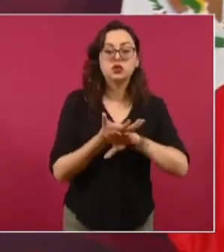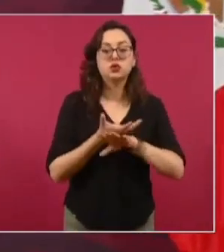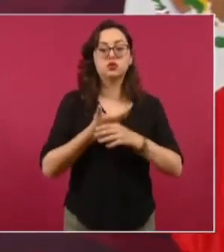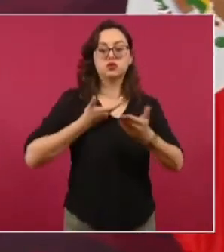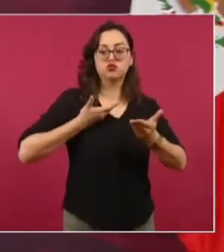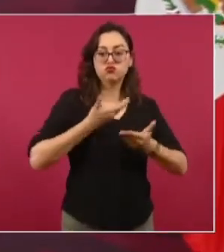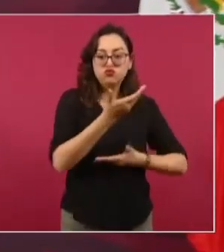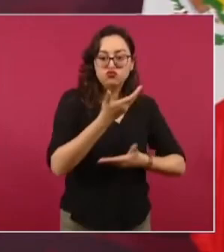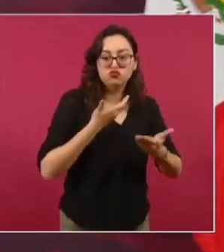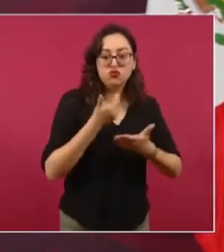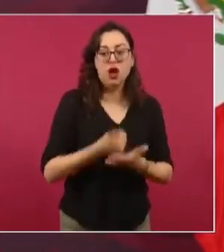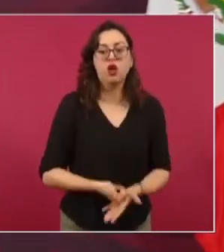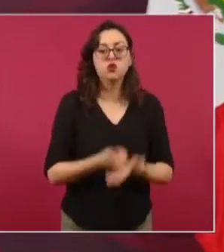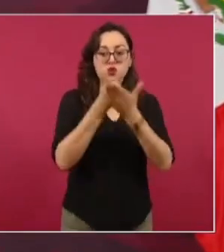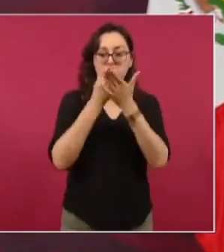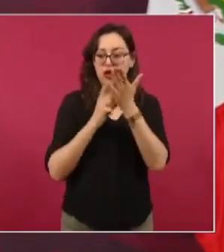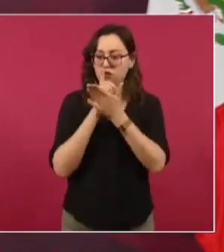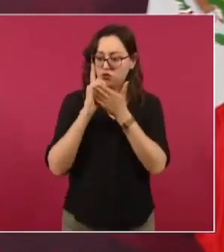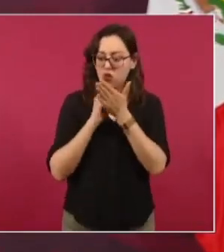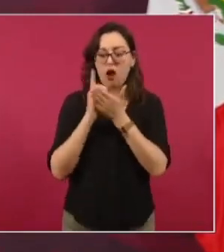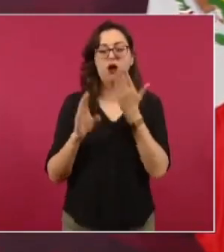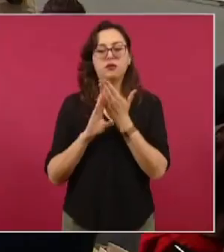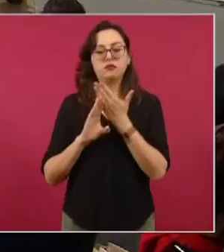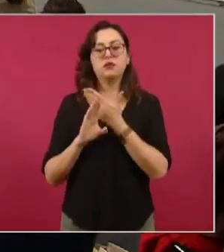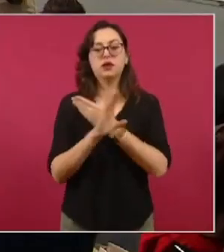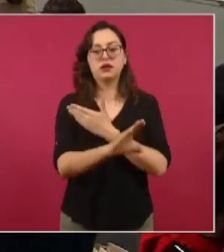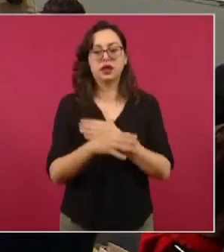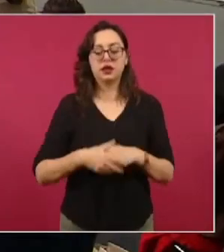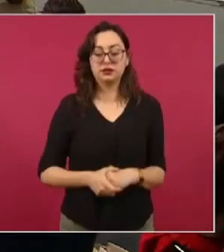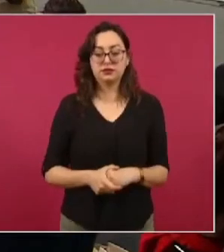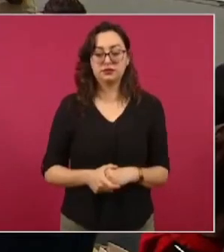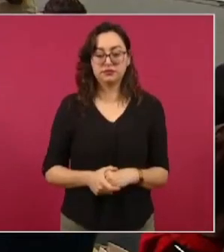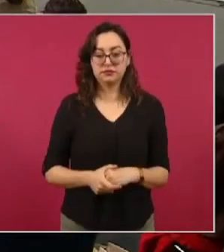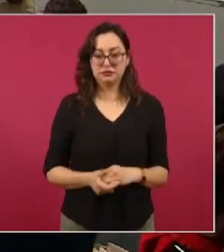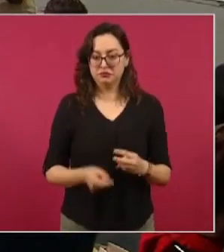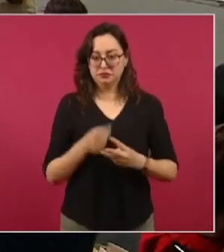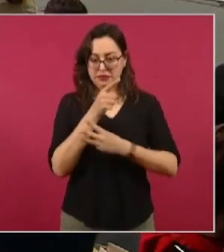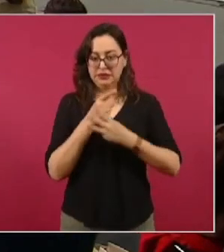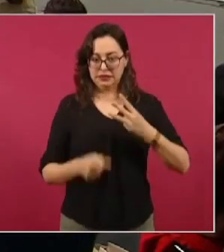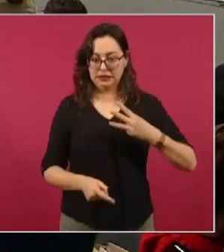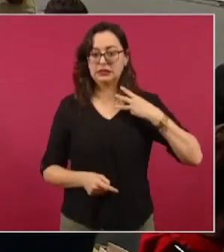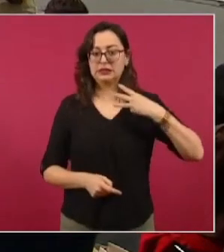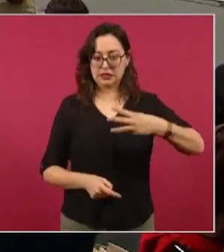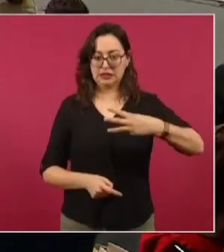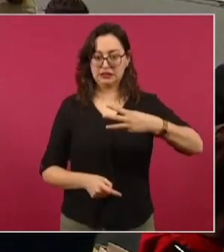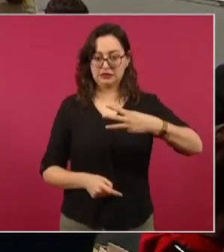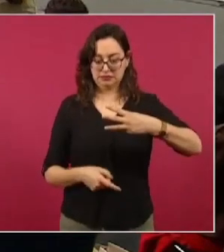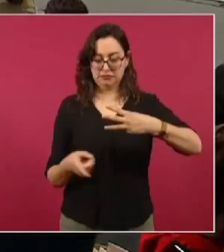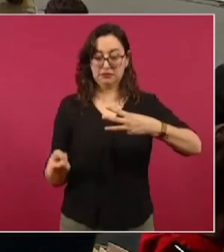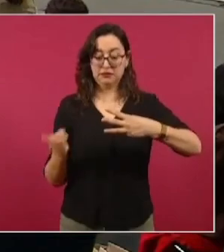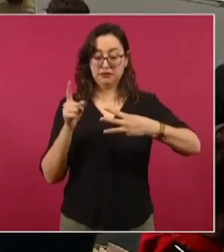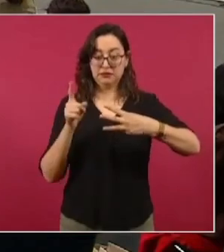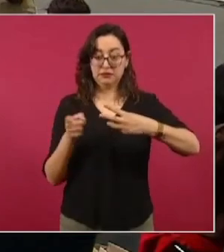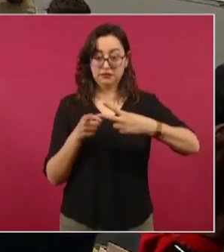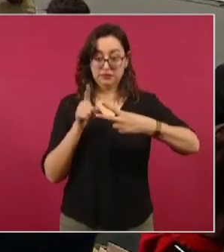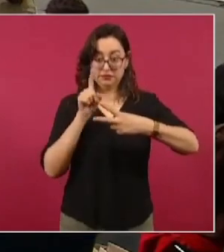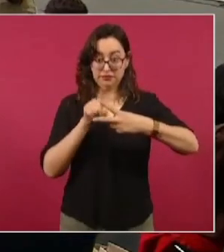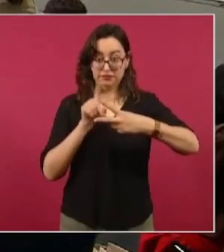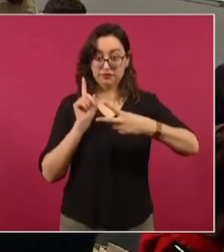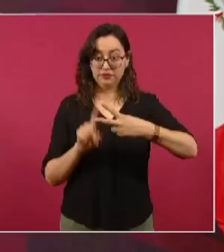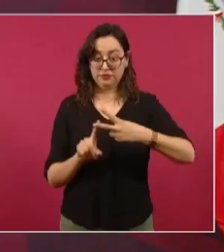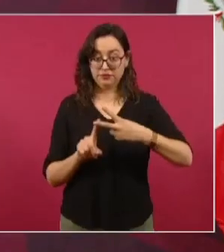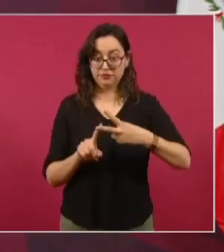combata el narcotráfico pero las dos prioridades nuestras es que en México no haya muertos